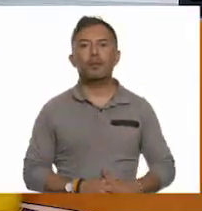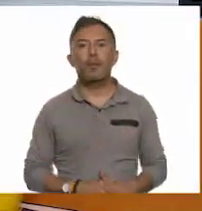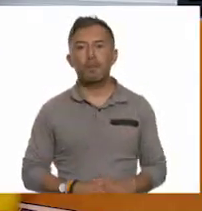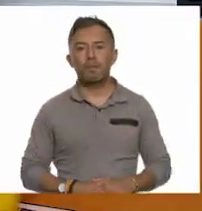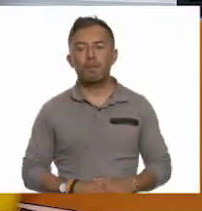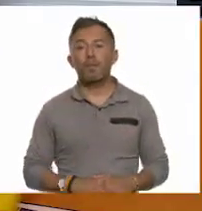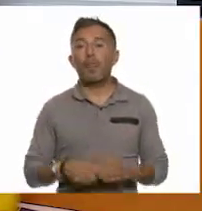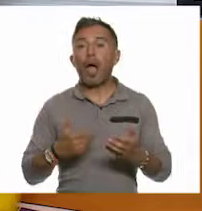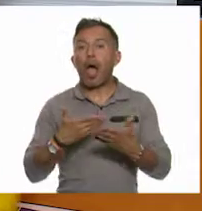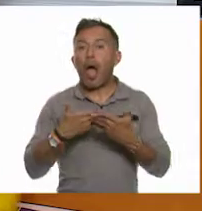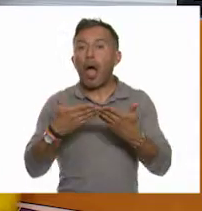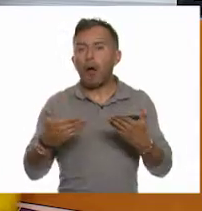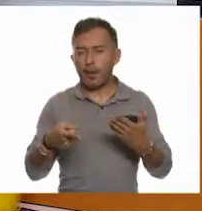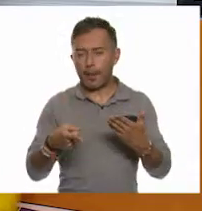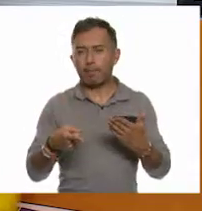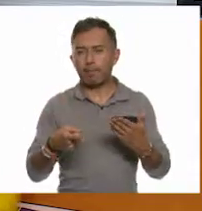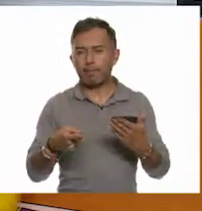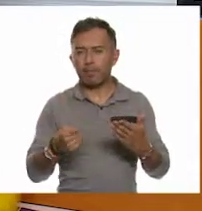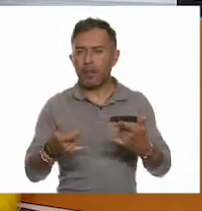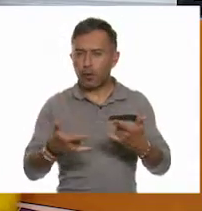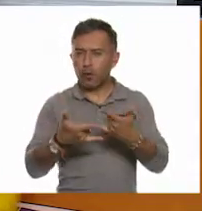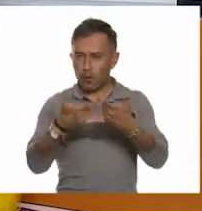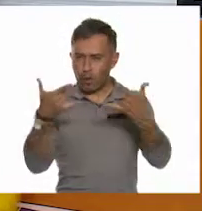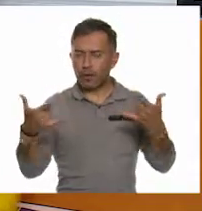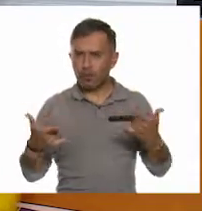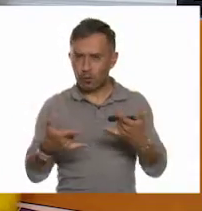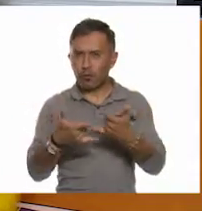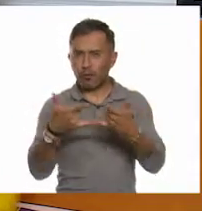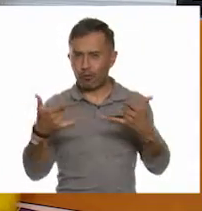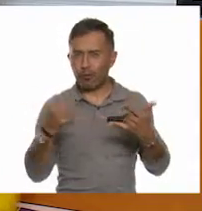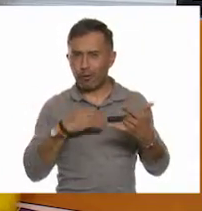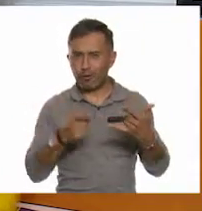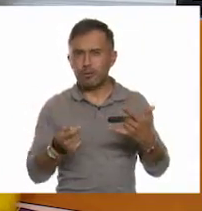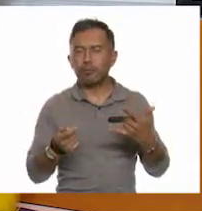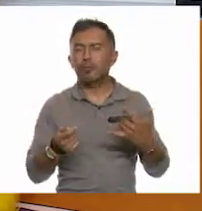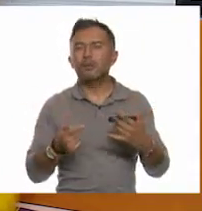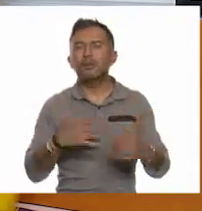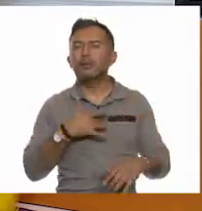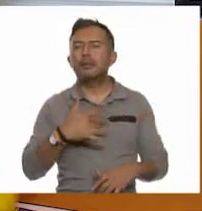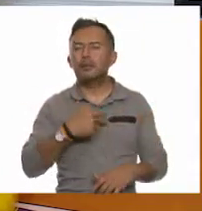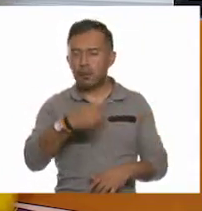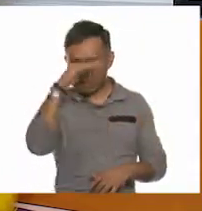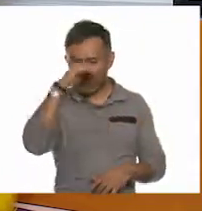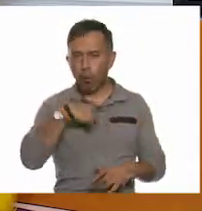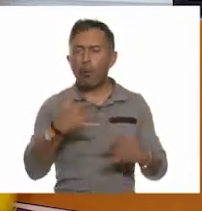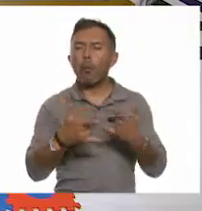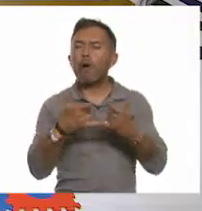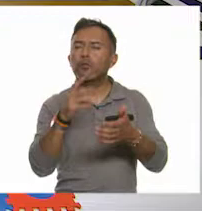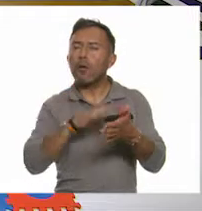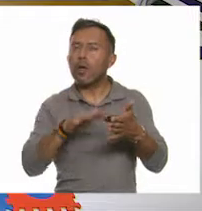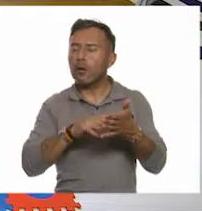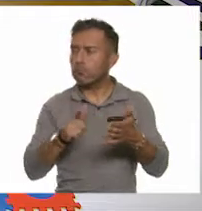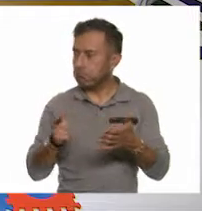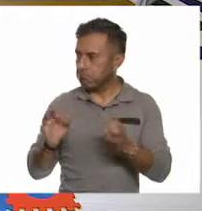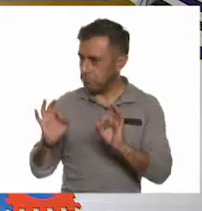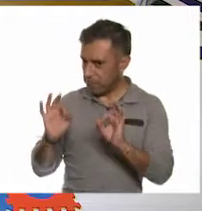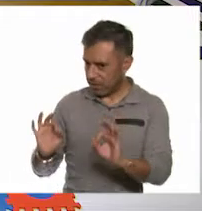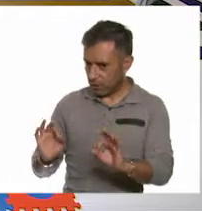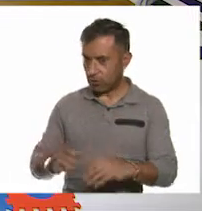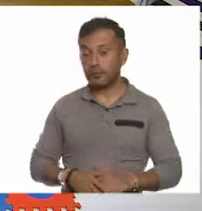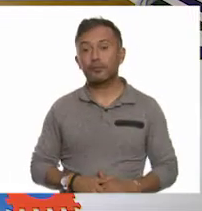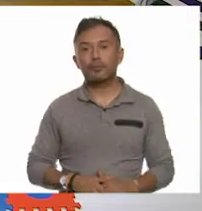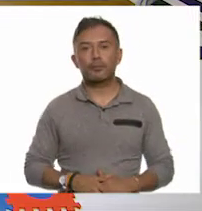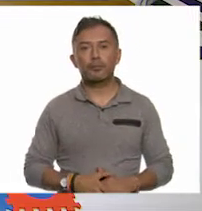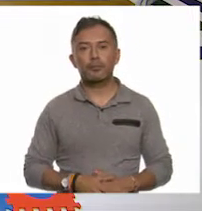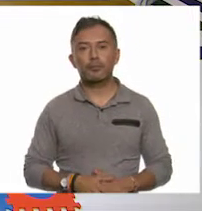seguir practicando esto de las partes del cuento, los elementos, ¿qué les parece si leemos un cuento? Pues perfecto. Ok,